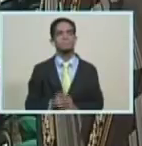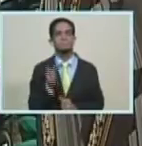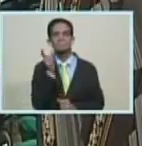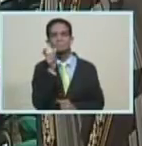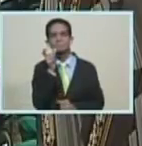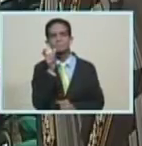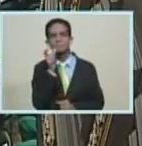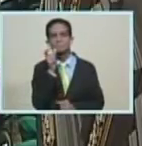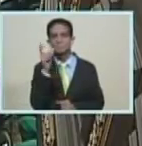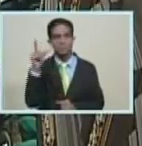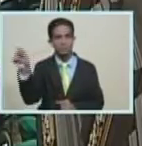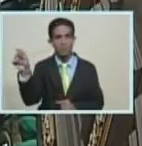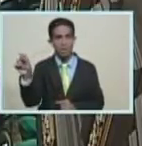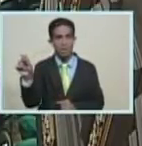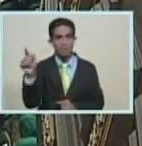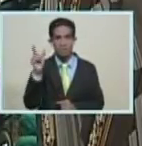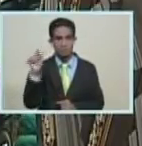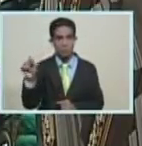¿Se va?